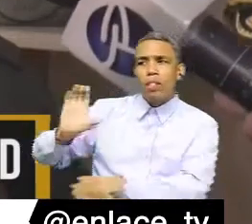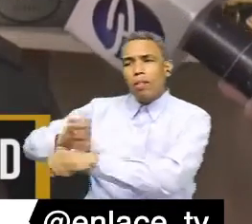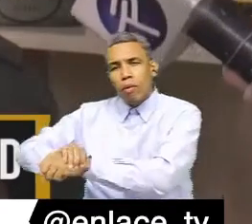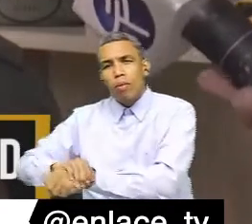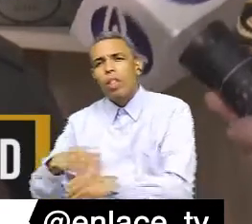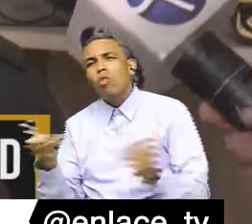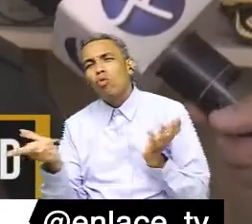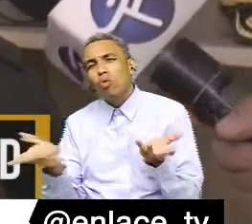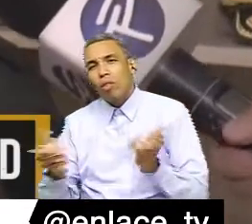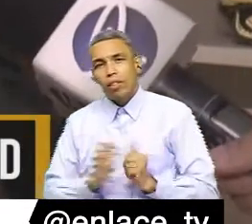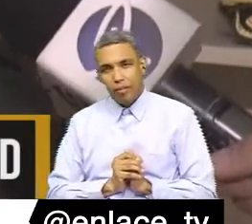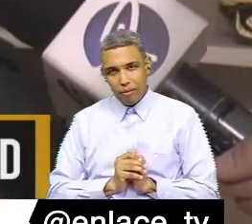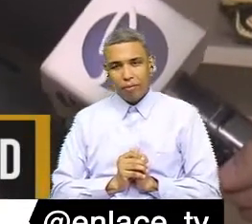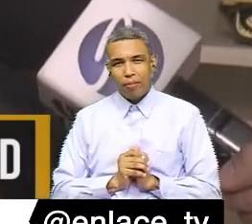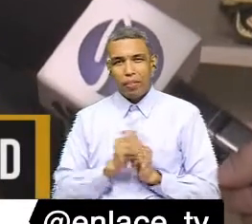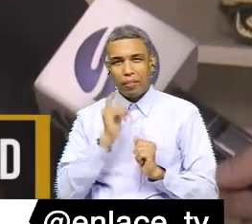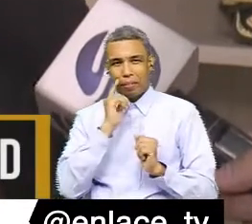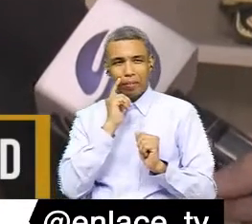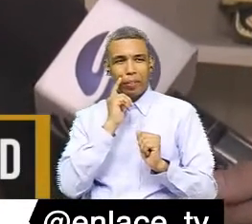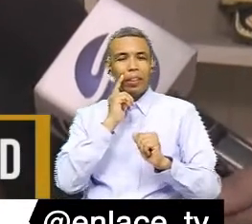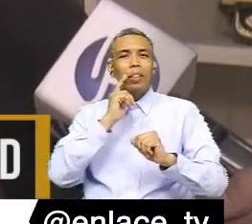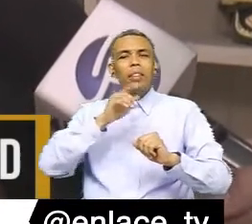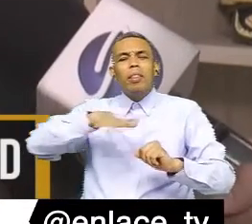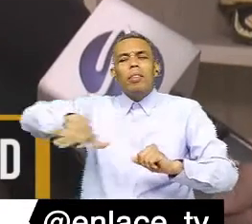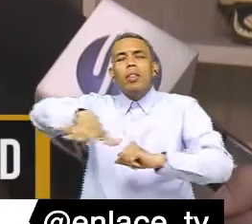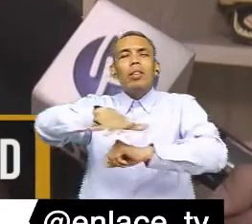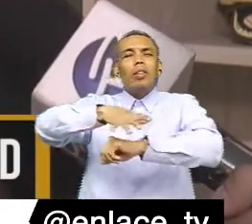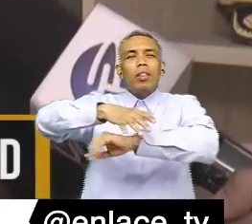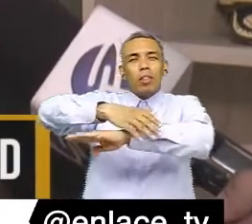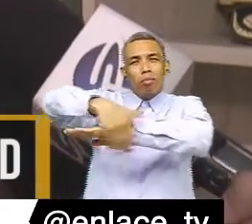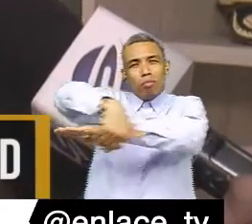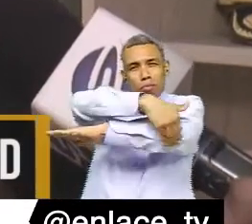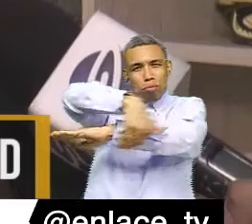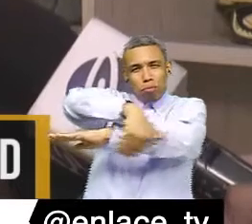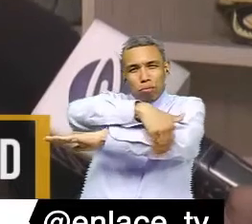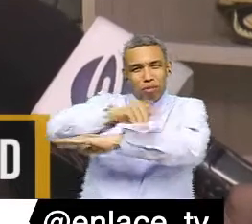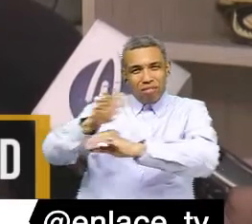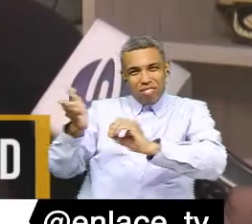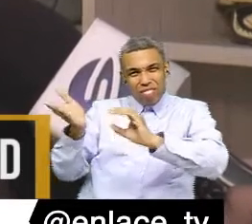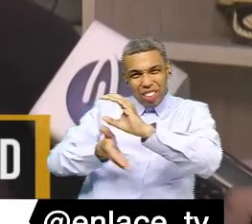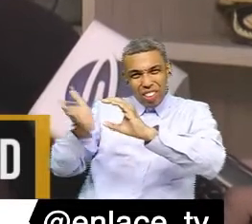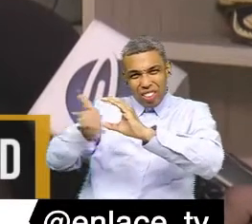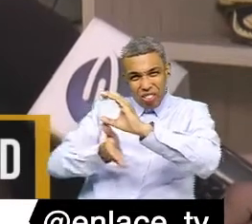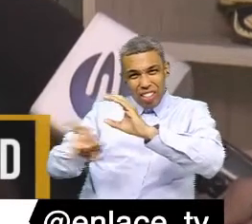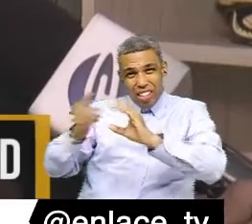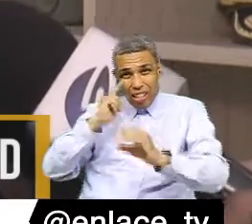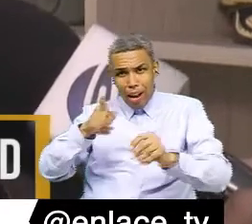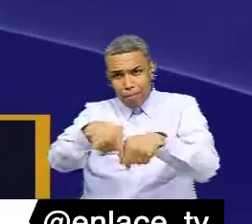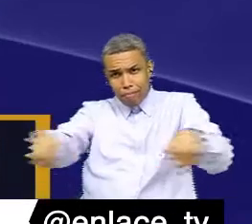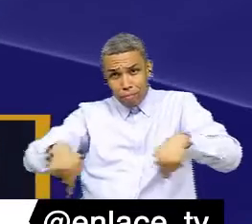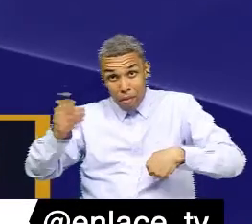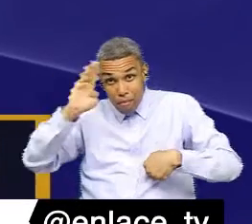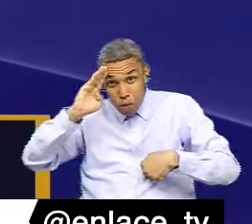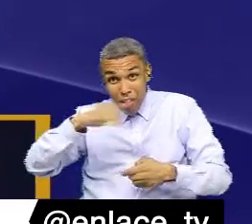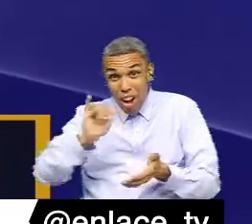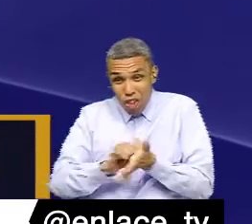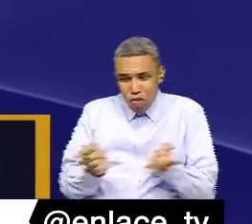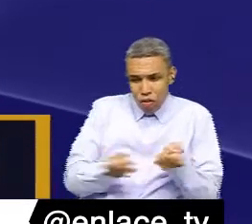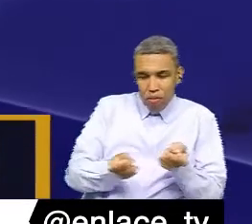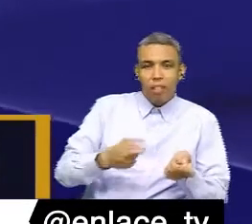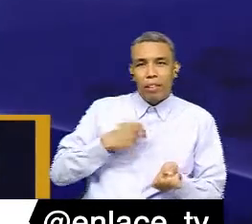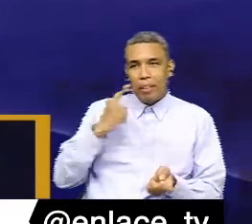la entre lo rombo y queda con el cadí cincuentenario y esa parte que se está mencionando esta era la